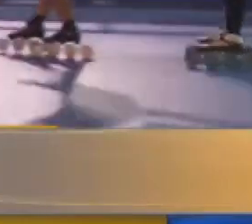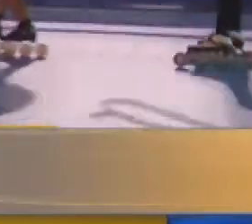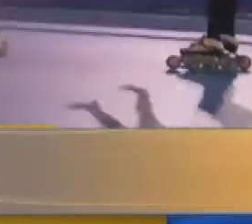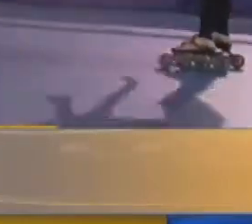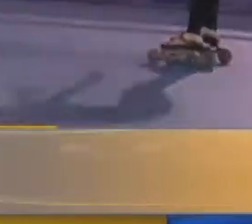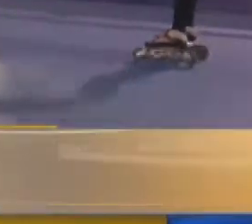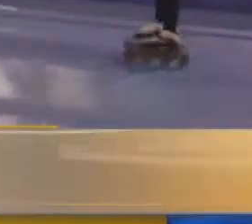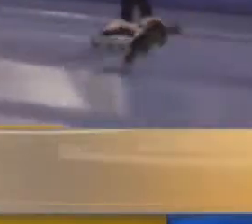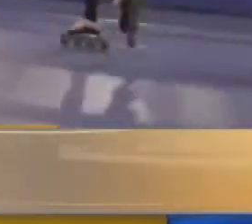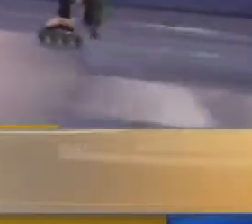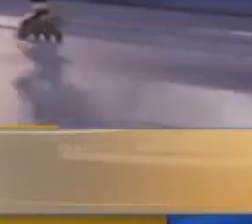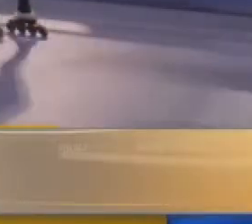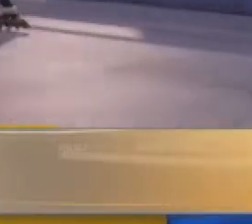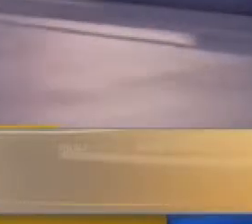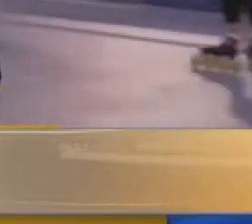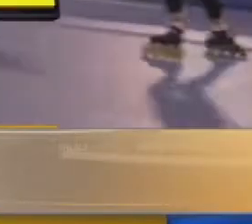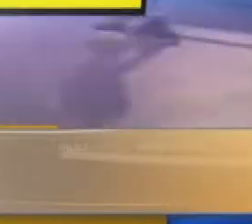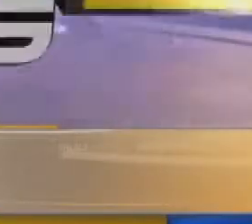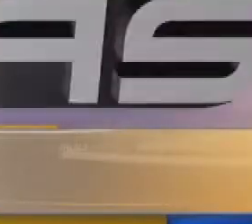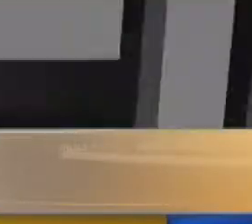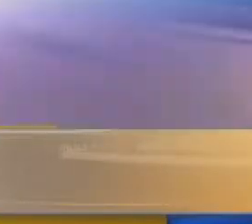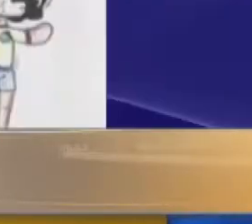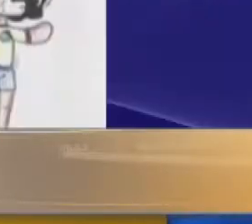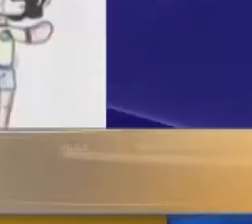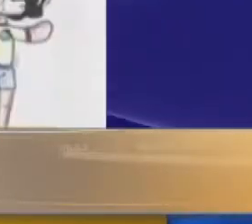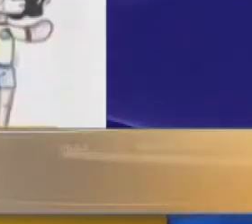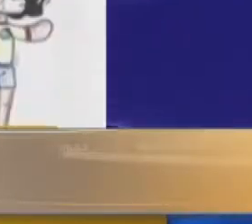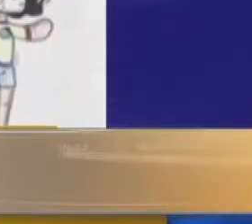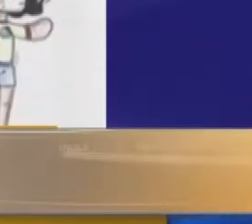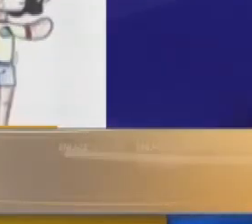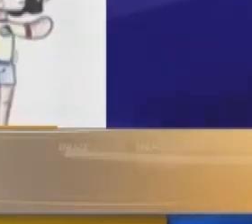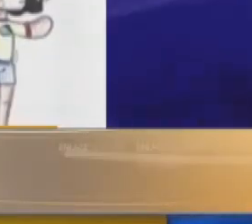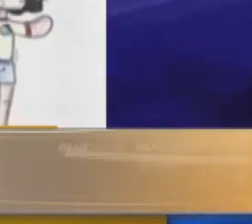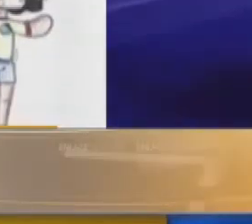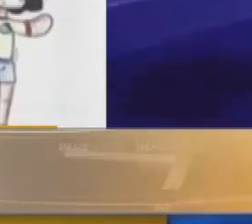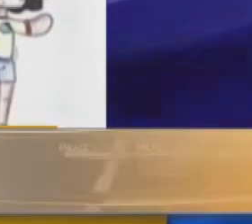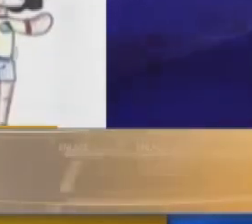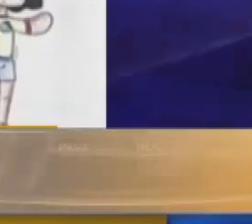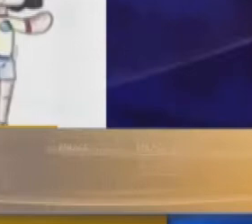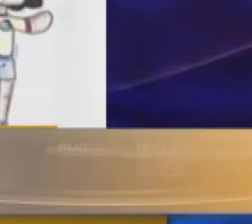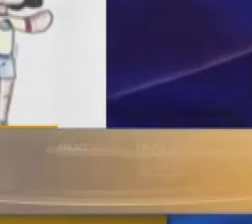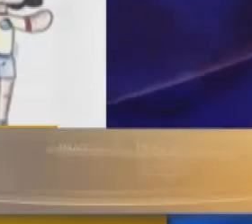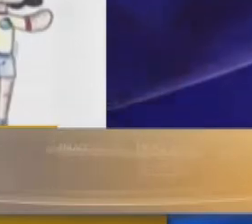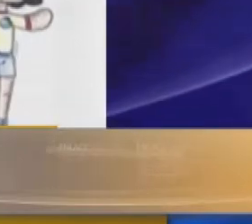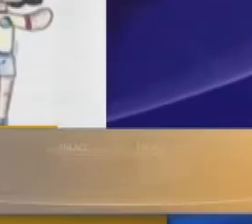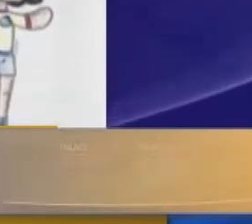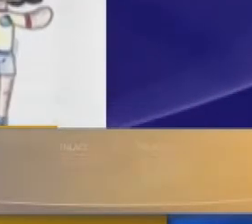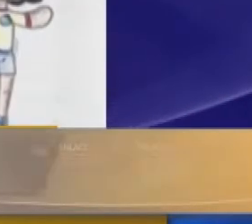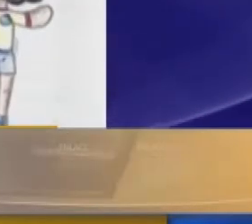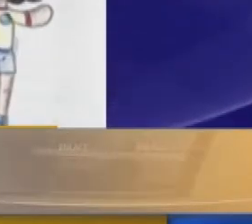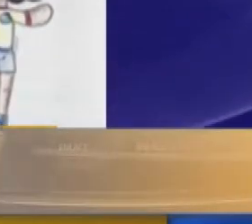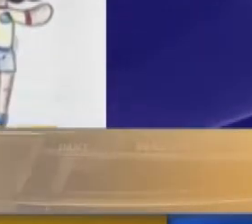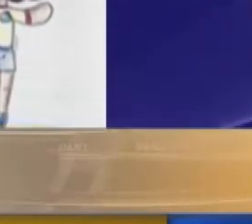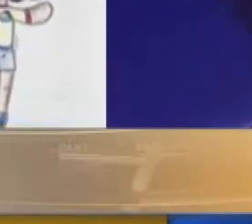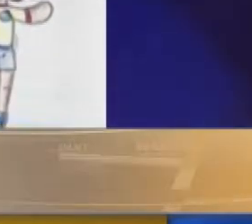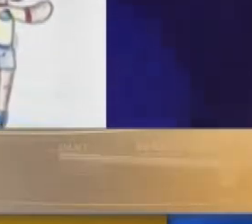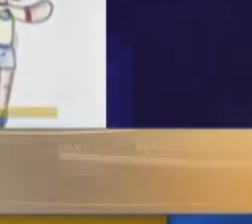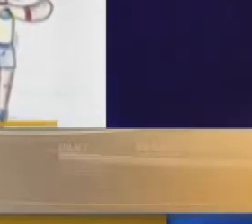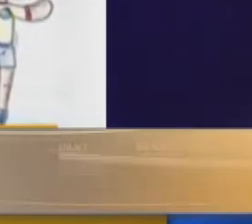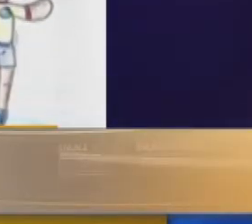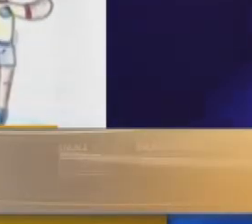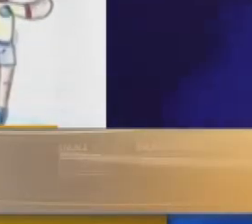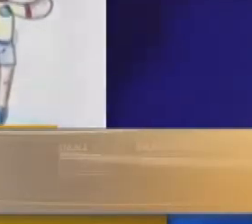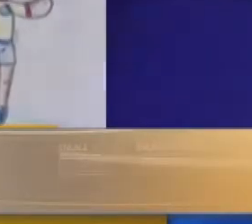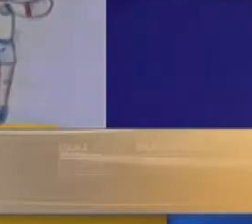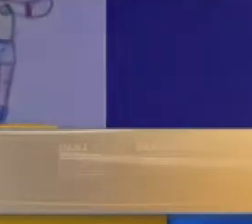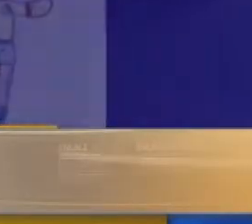deportista pertenece al equipo de patinaje del Club Infantas. Y al cierre, menor de 10 años de edad es la opcionada para ganarse el concurso La Colombia que Sueño.